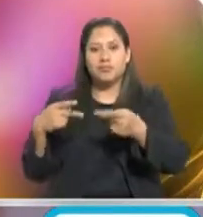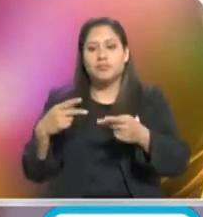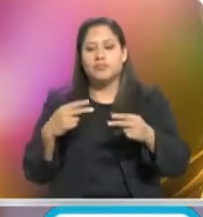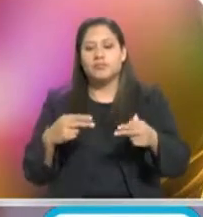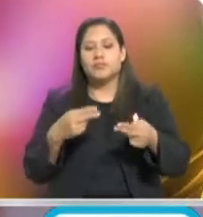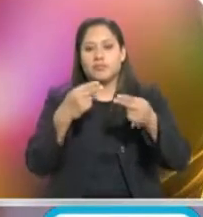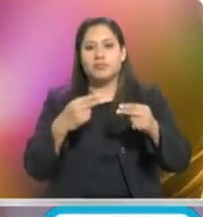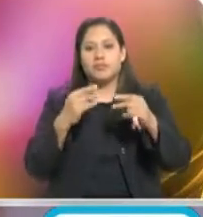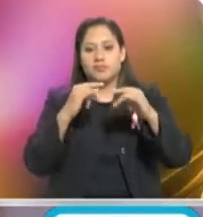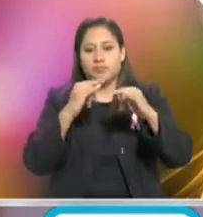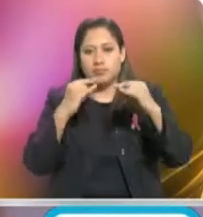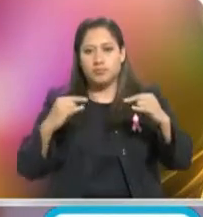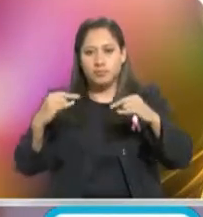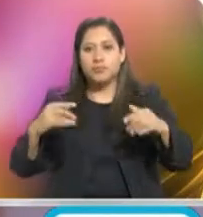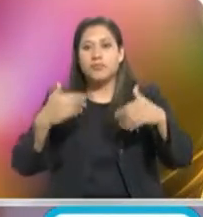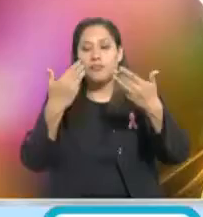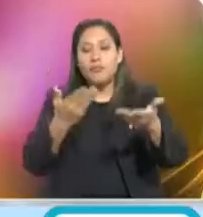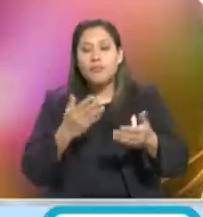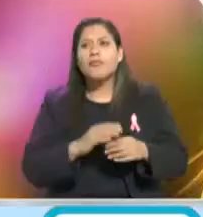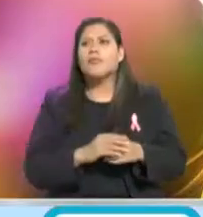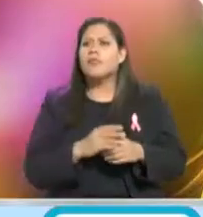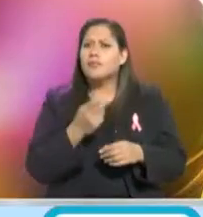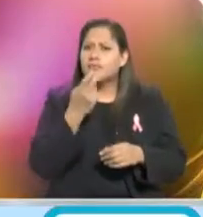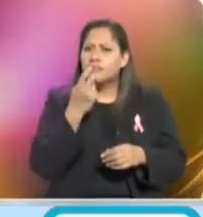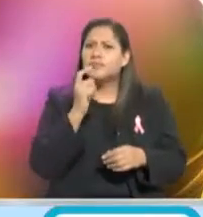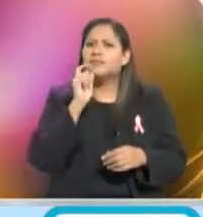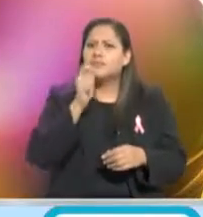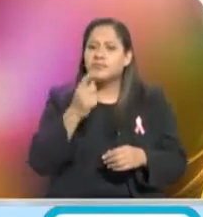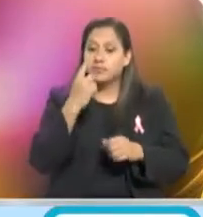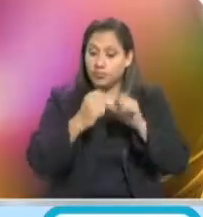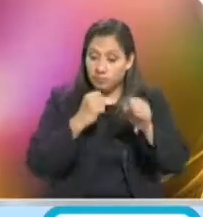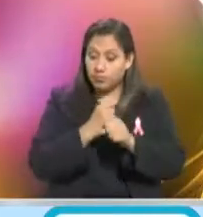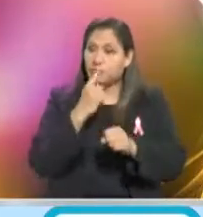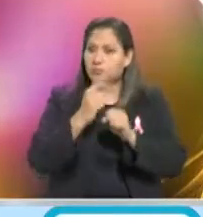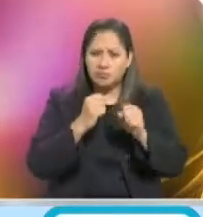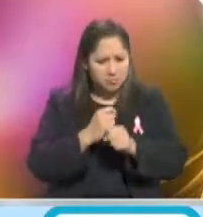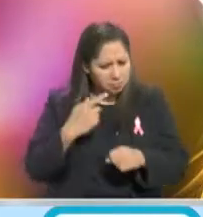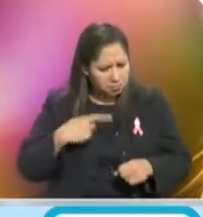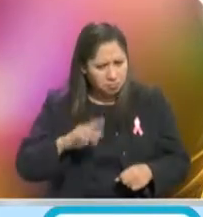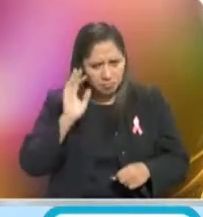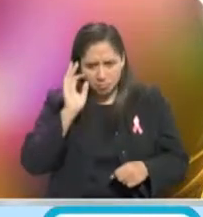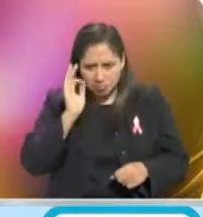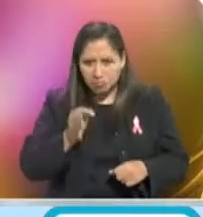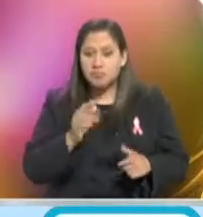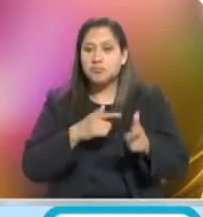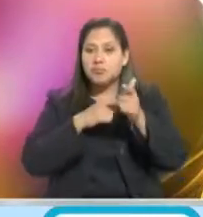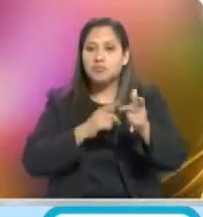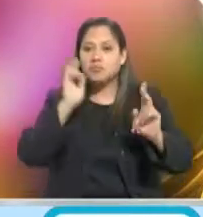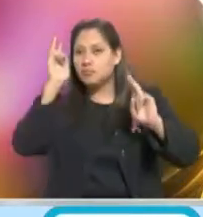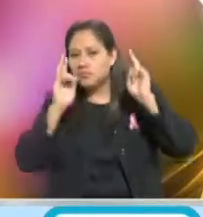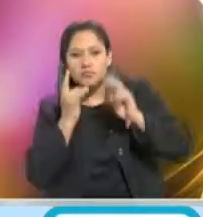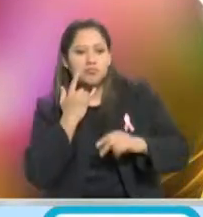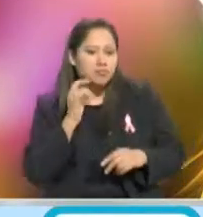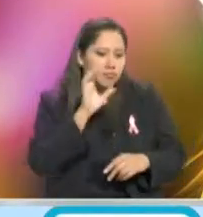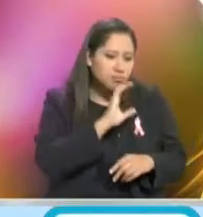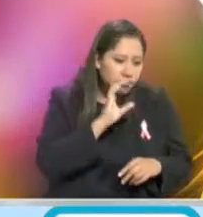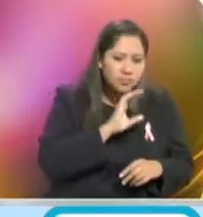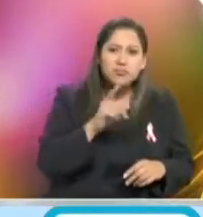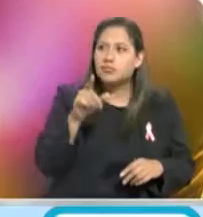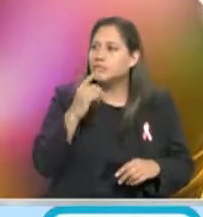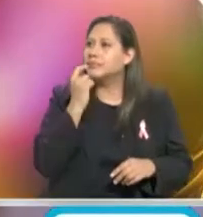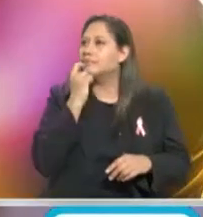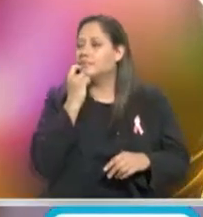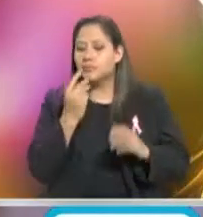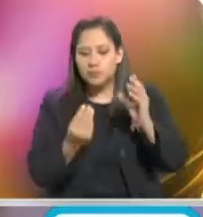funcionando, ¿qué, digamos, hace que año tras año las personas sigan visitándolos? ¿Ustedes cómo se mantienen innovando